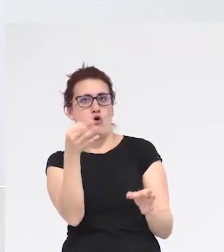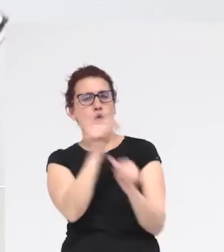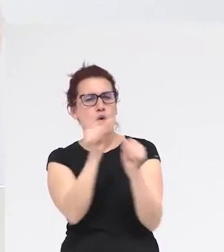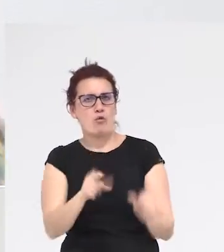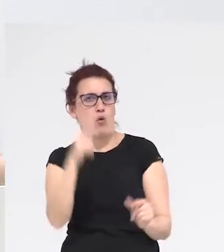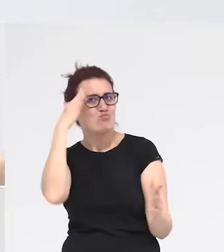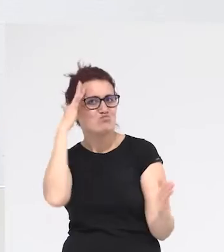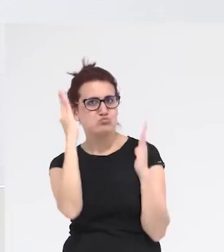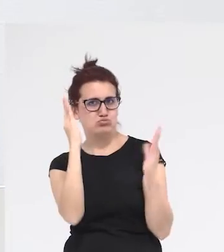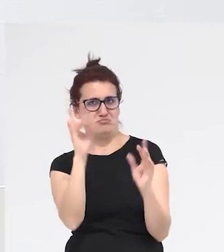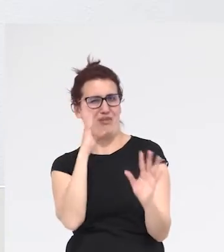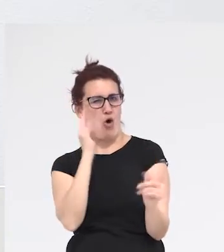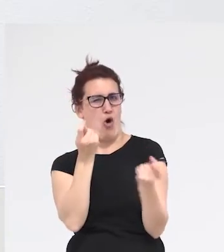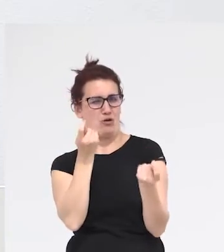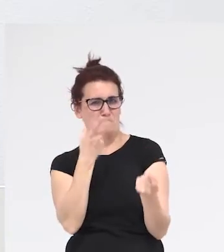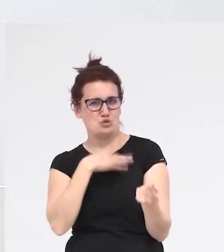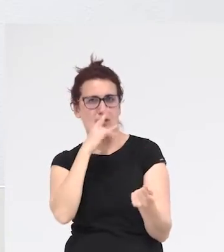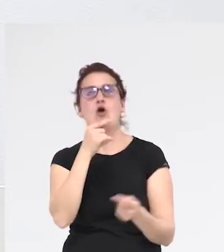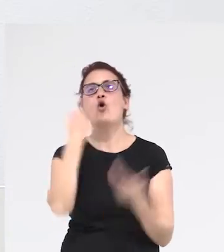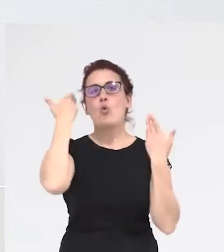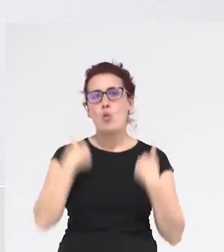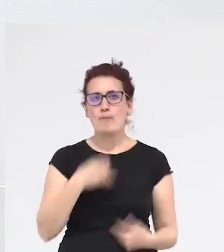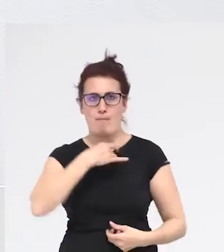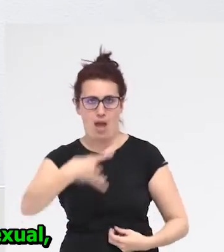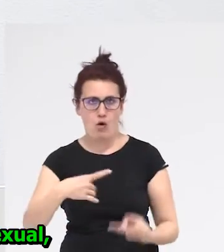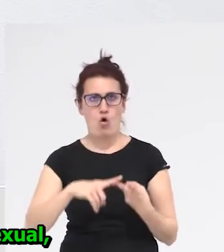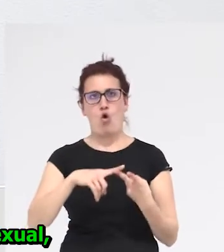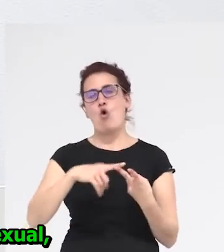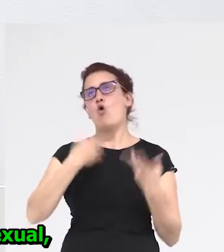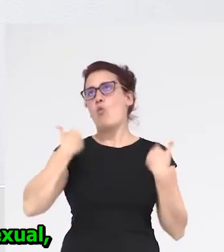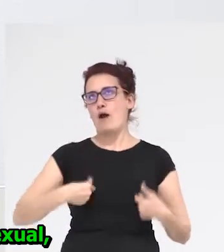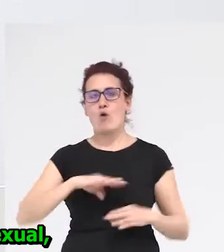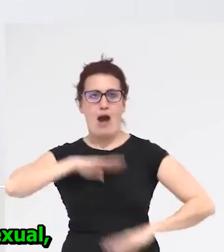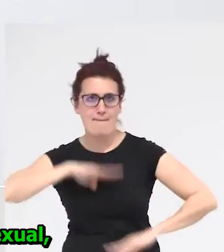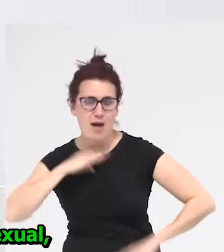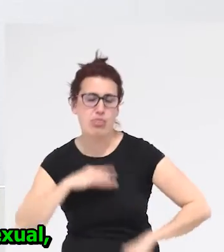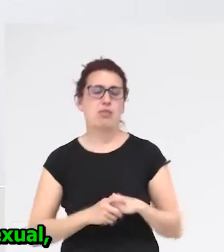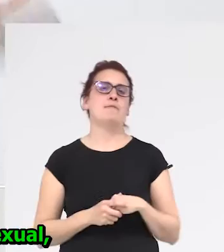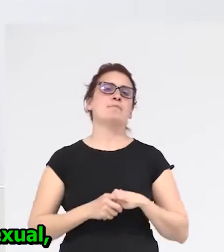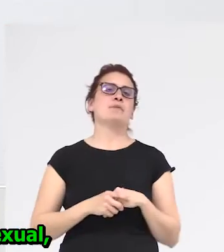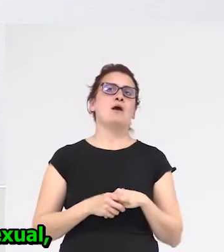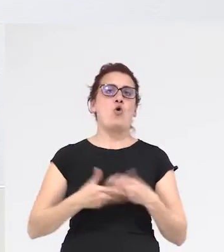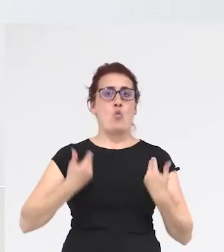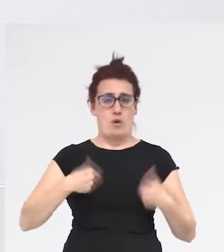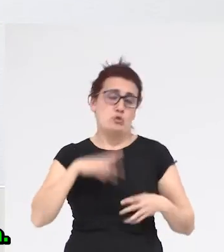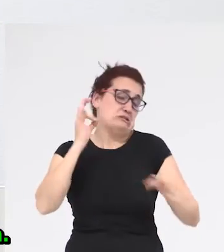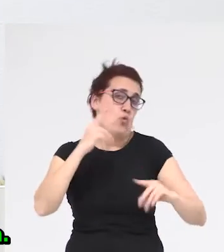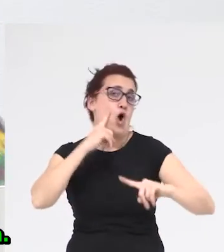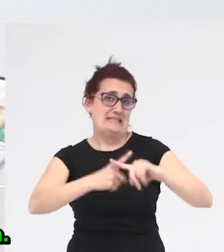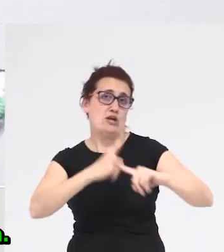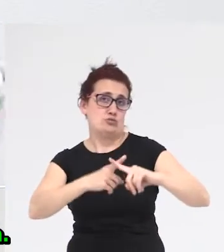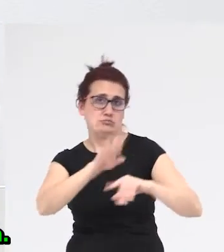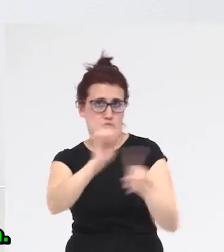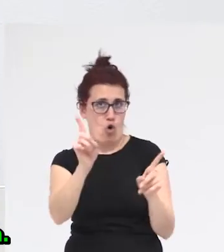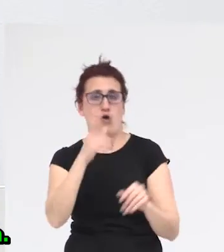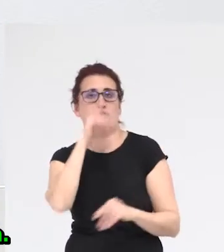¿no? Y es un cuerpo blanco, y es un cuerpo capacitado, y es un cuerpo seguramente heterosexual,